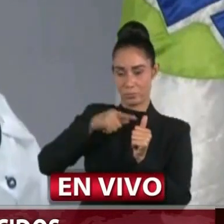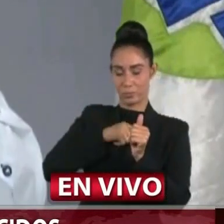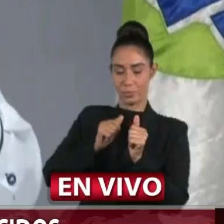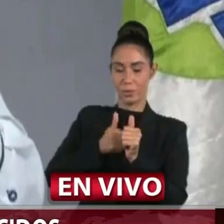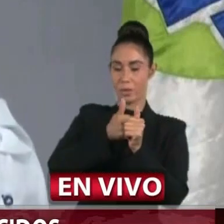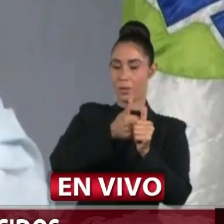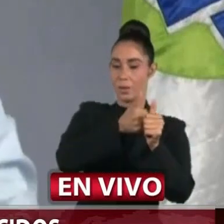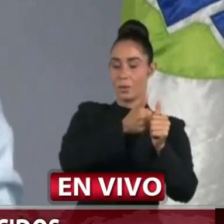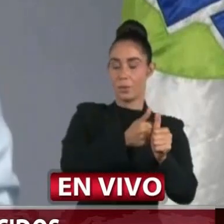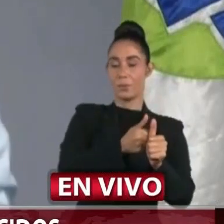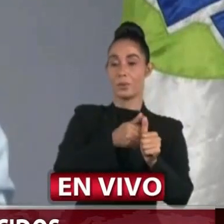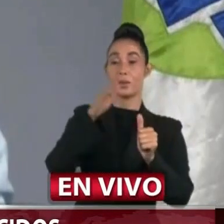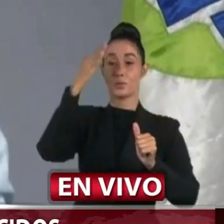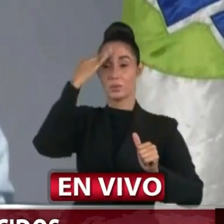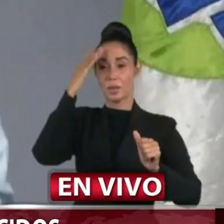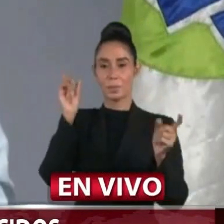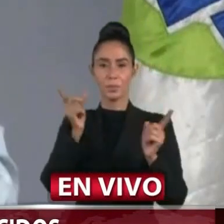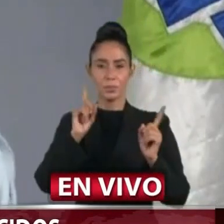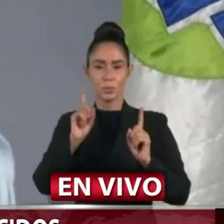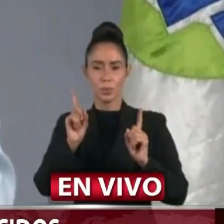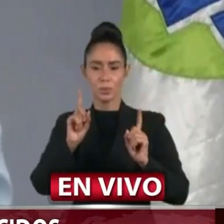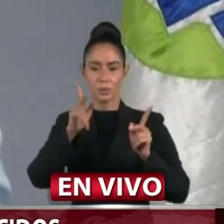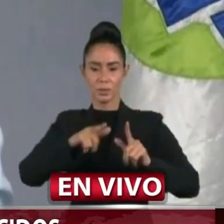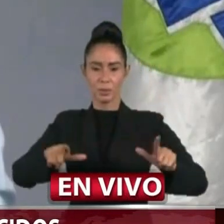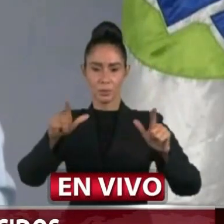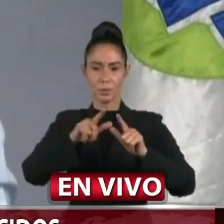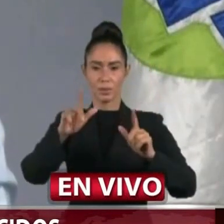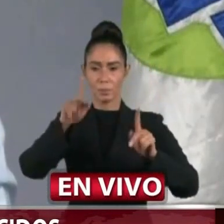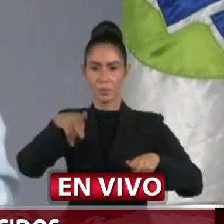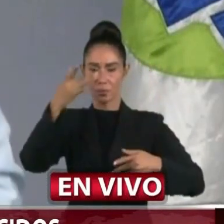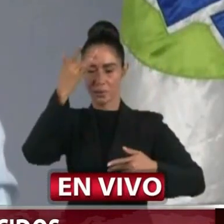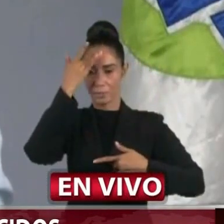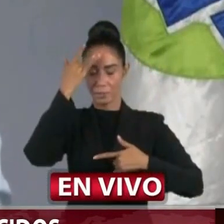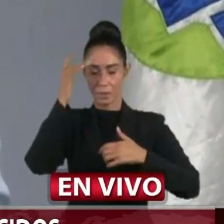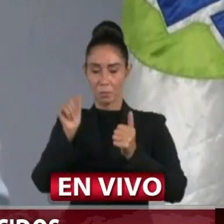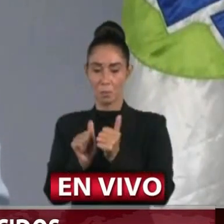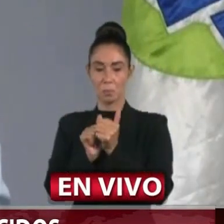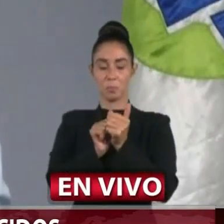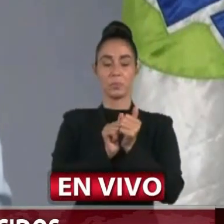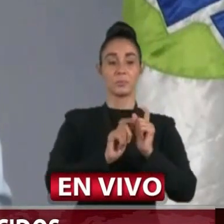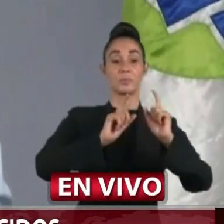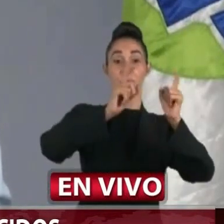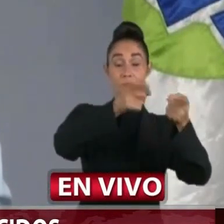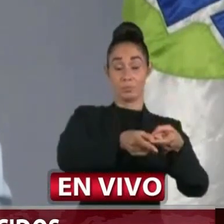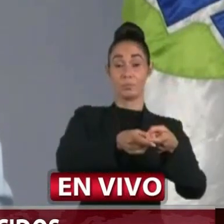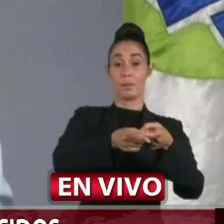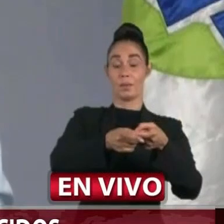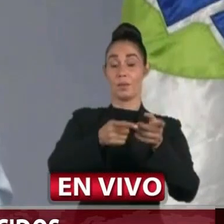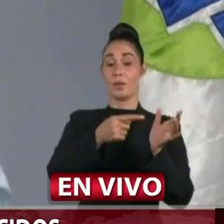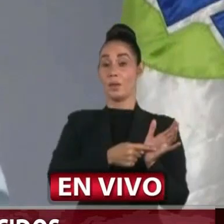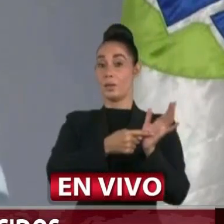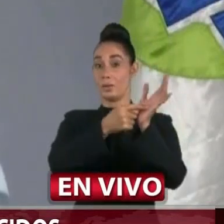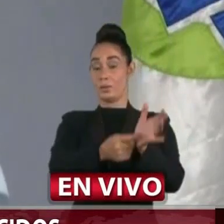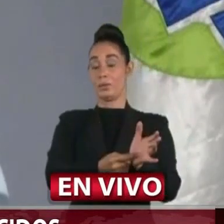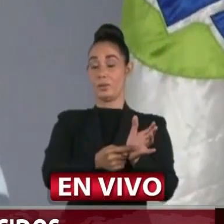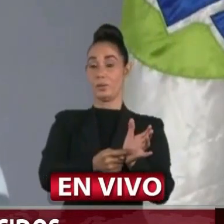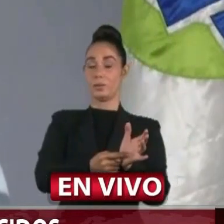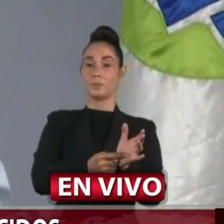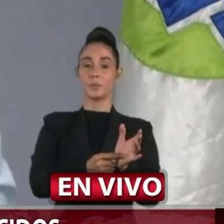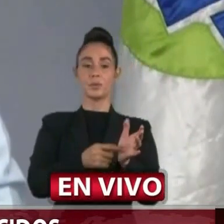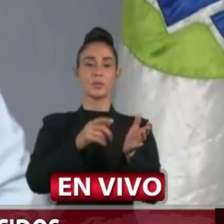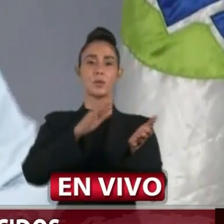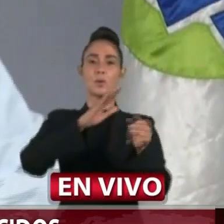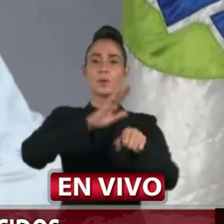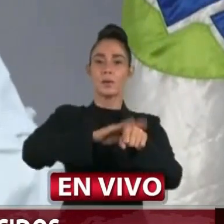juntas vecinales de casos sospechosos que notificaban y notifican a las